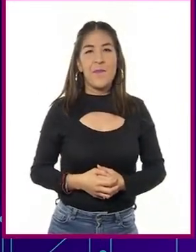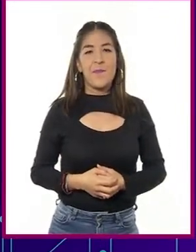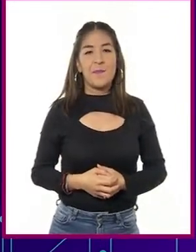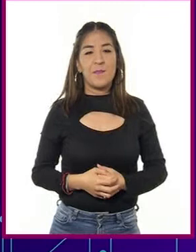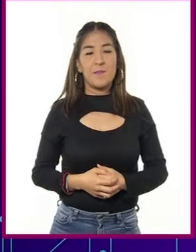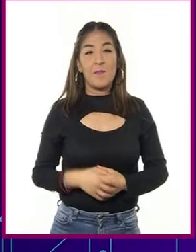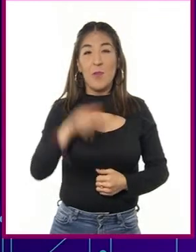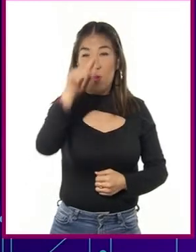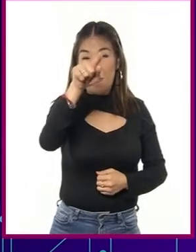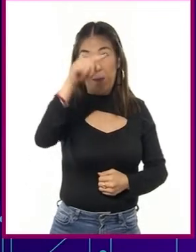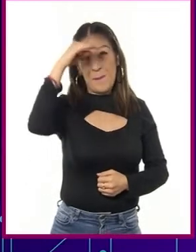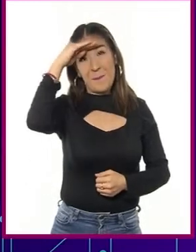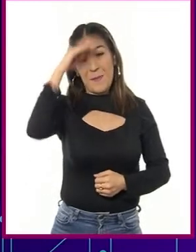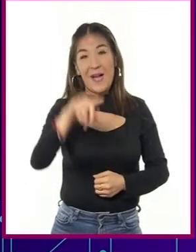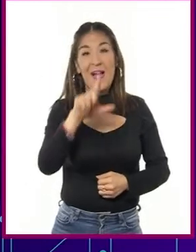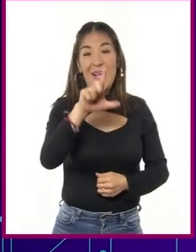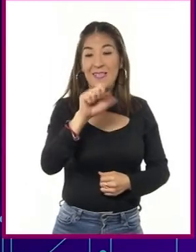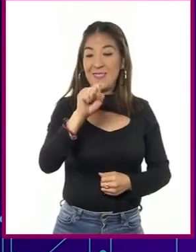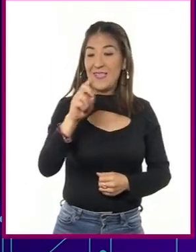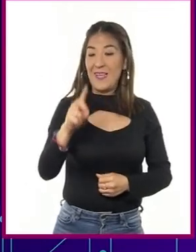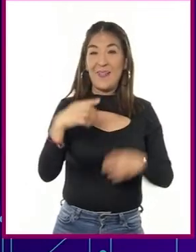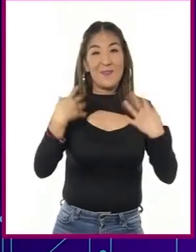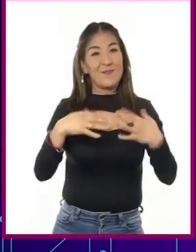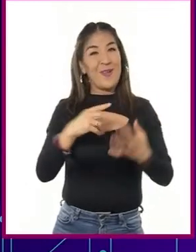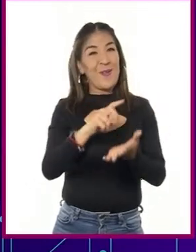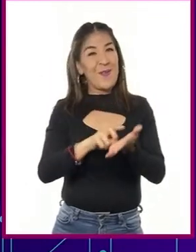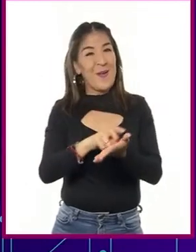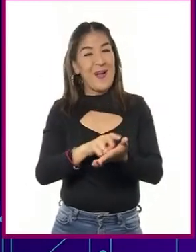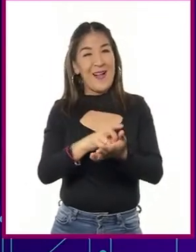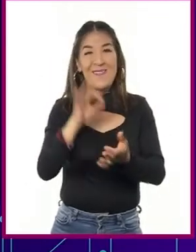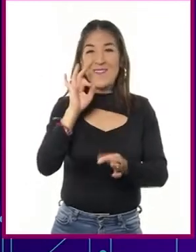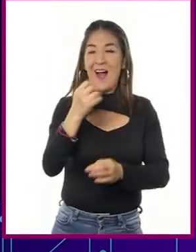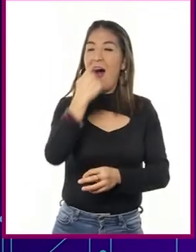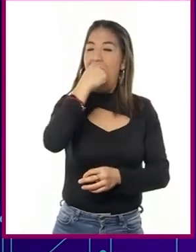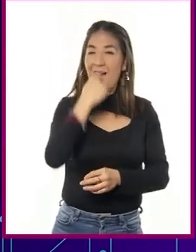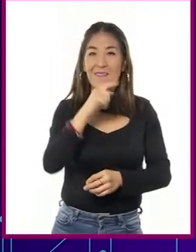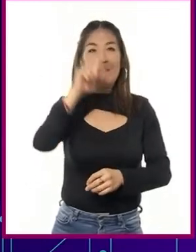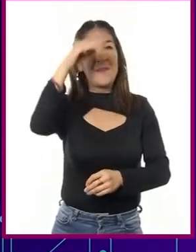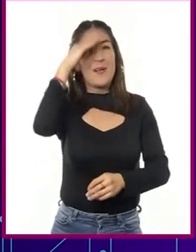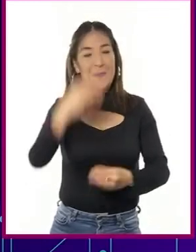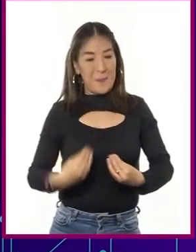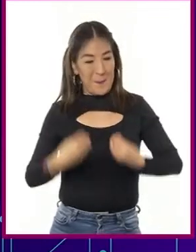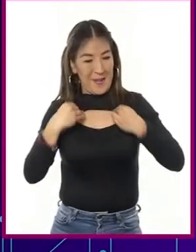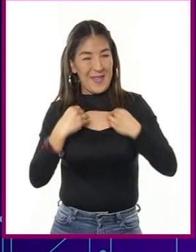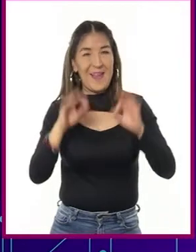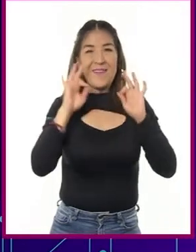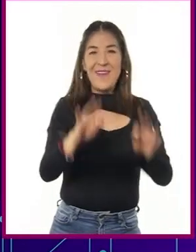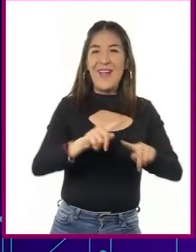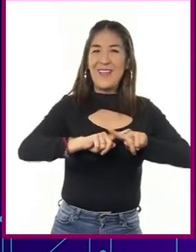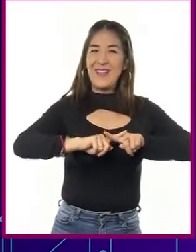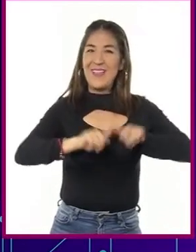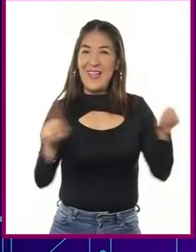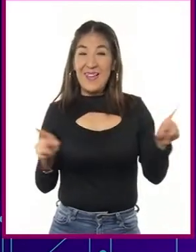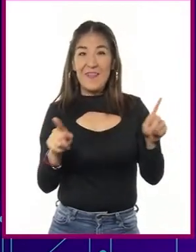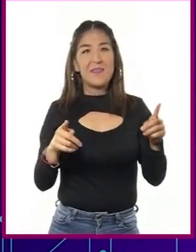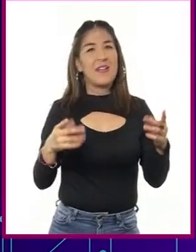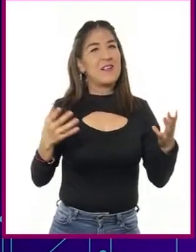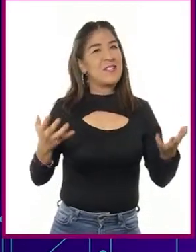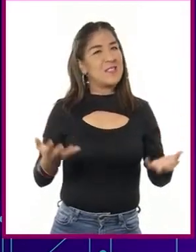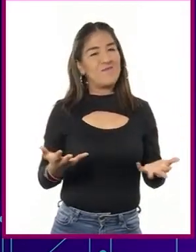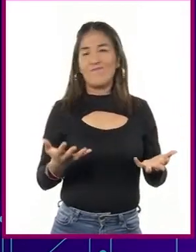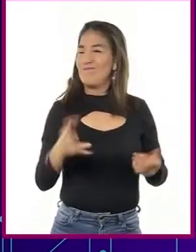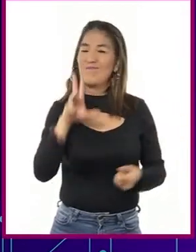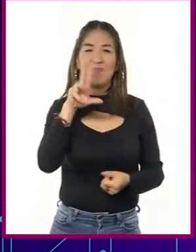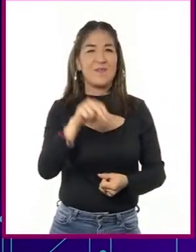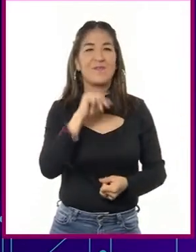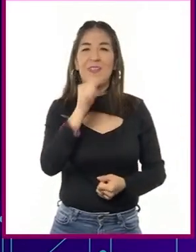Si piensas que el LSD va a ampliar tu visión, darte una comprensión mejor de las cosas, darte un punto de vista diferente y esas cosas, realmente